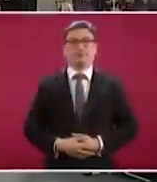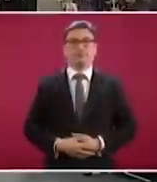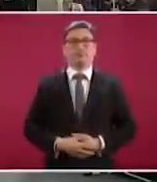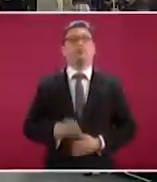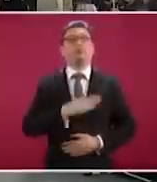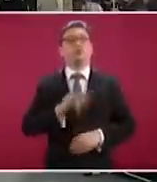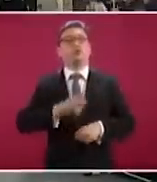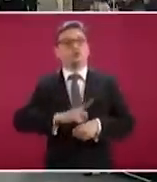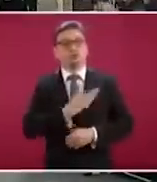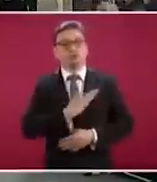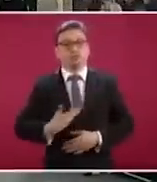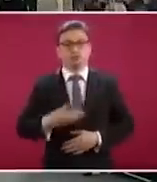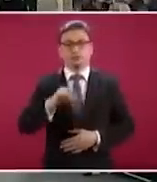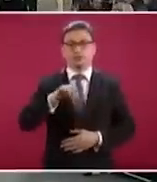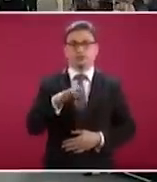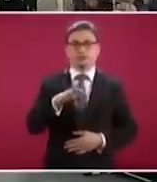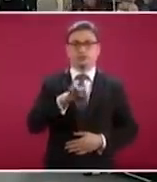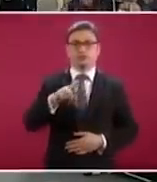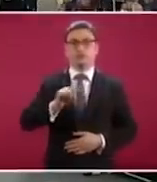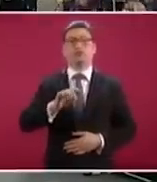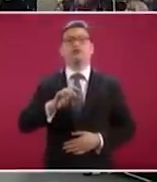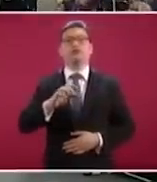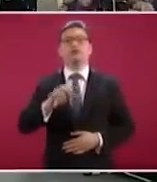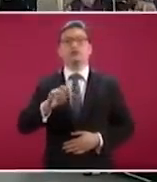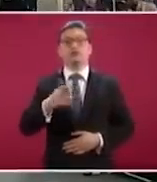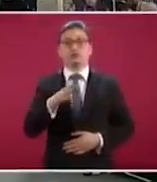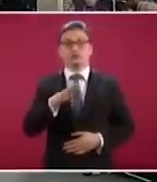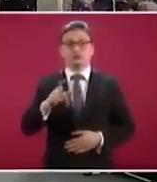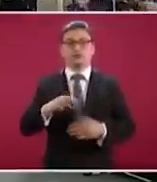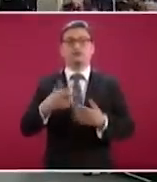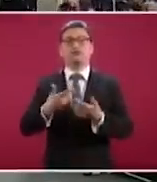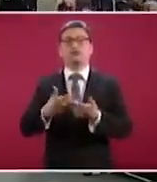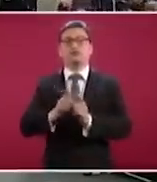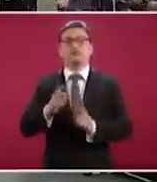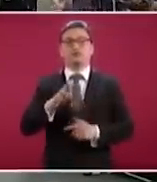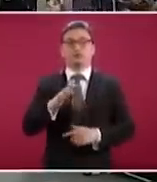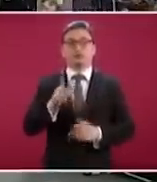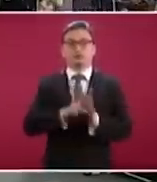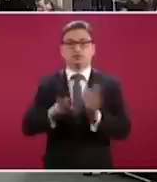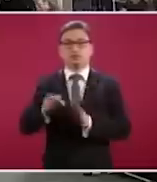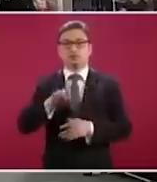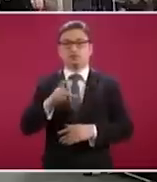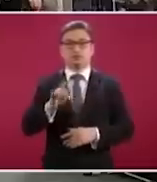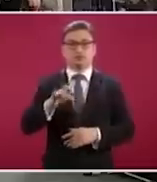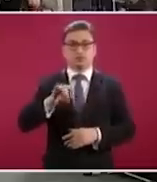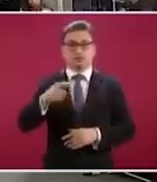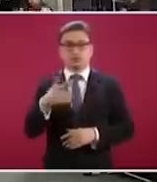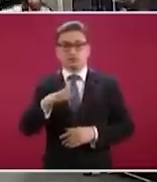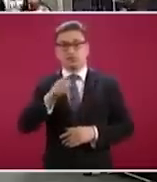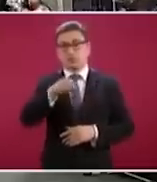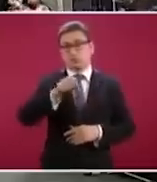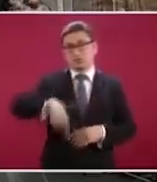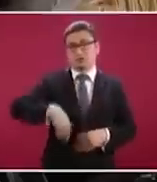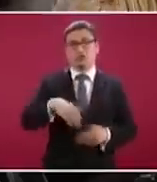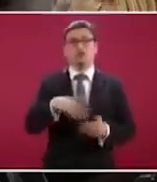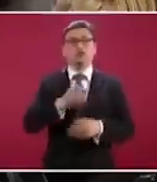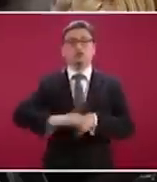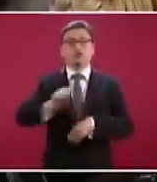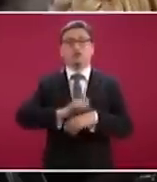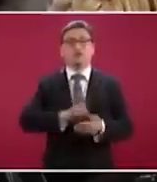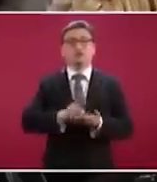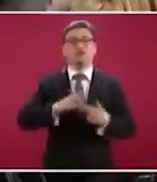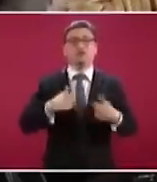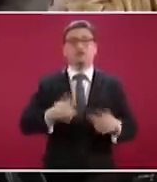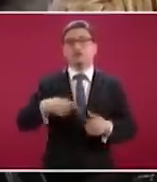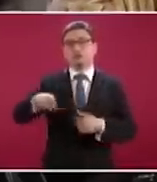Buenos días, presidente. Montserrat Sánchez, de Reporte Índigo. Justo ahora que menciona la importancia de denunciar y el respeto a derechos humanos, y en esta semana que se protestó contra